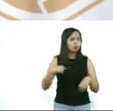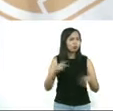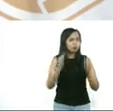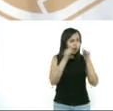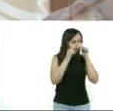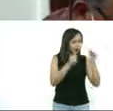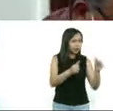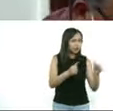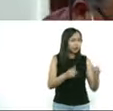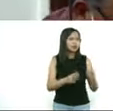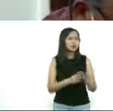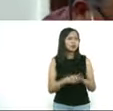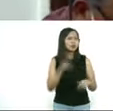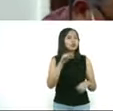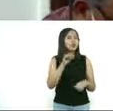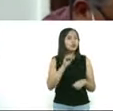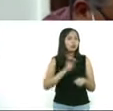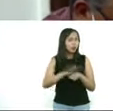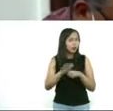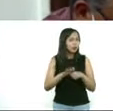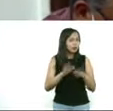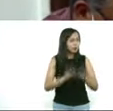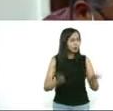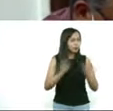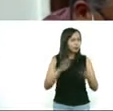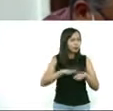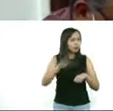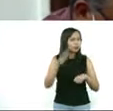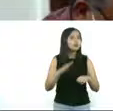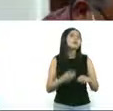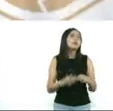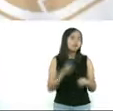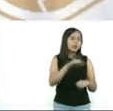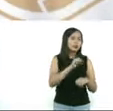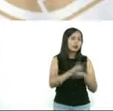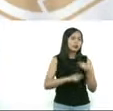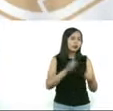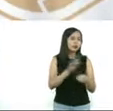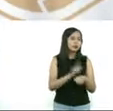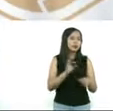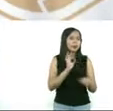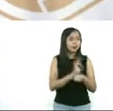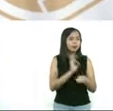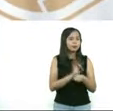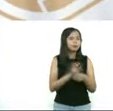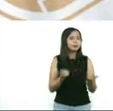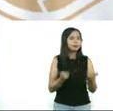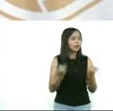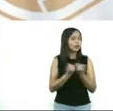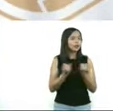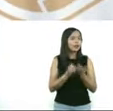animal. Y entonces los centros, los zoológicos los consideramos hoy centros de conservación.